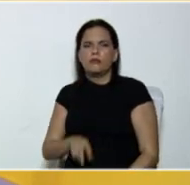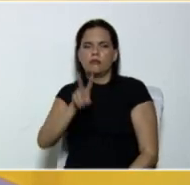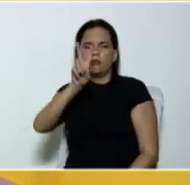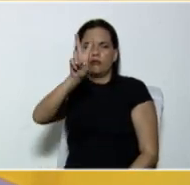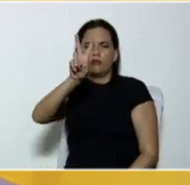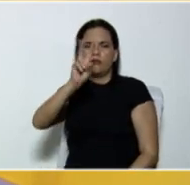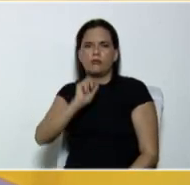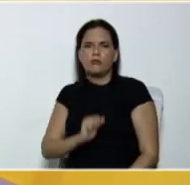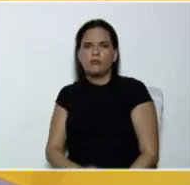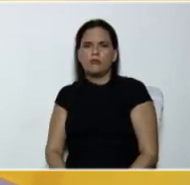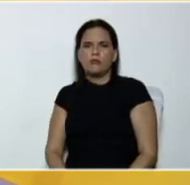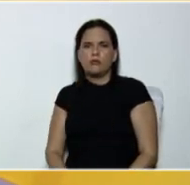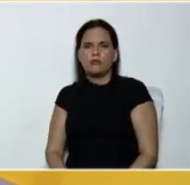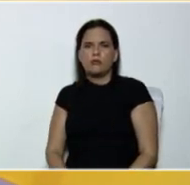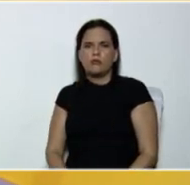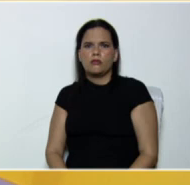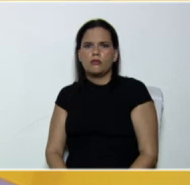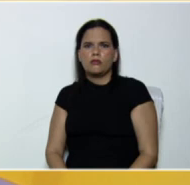2,